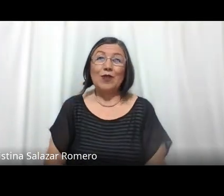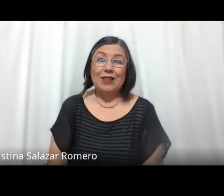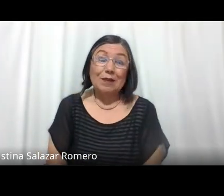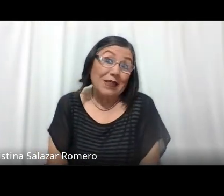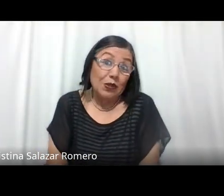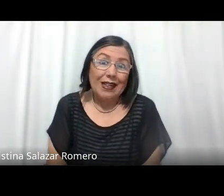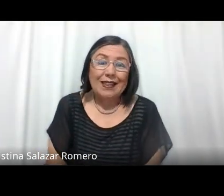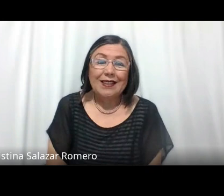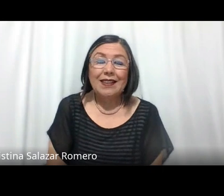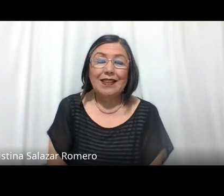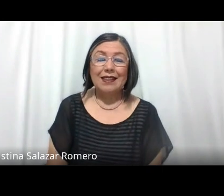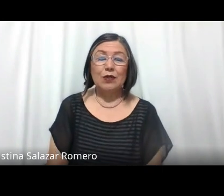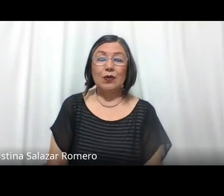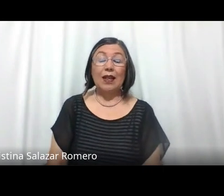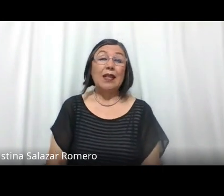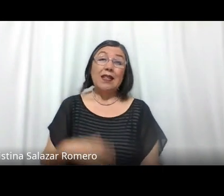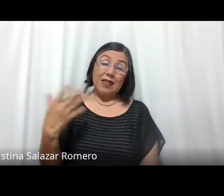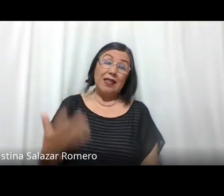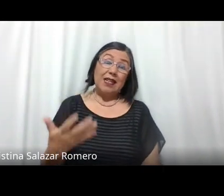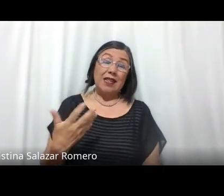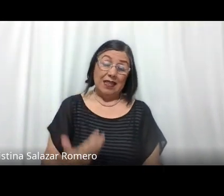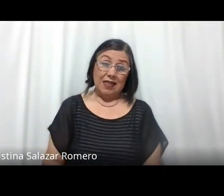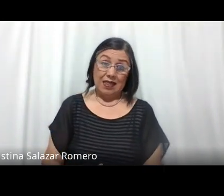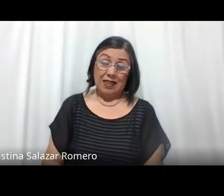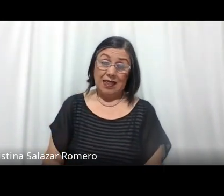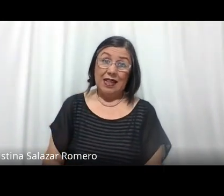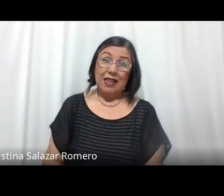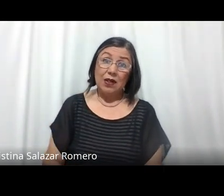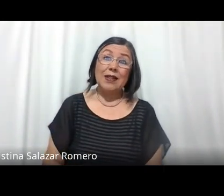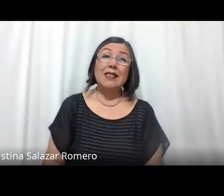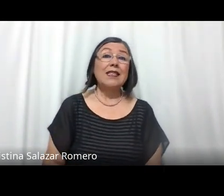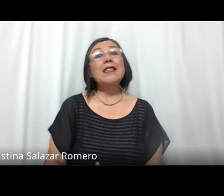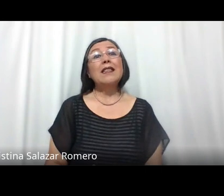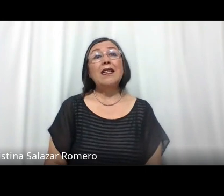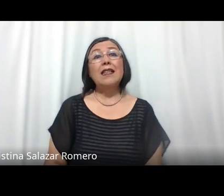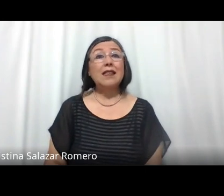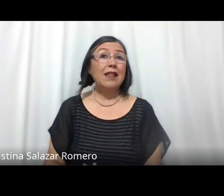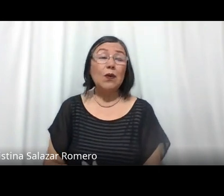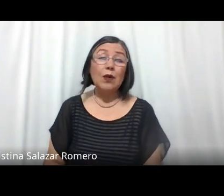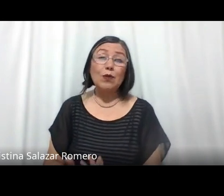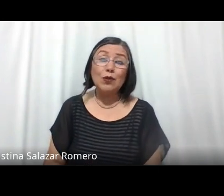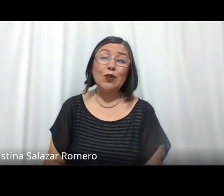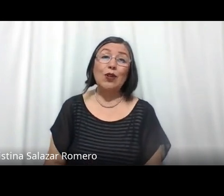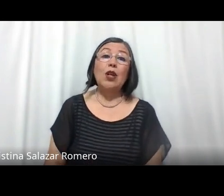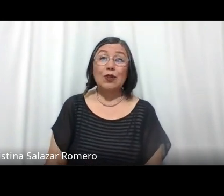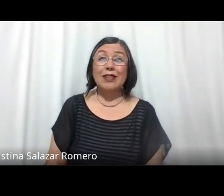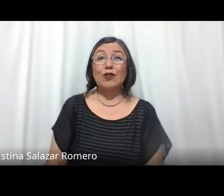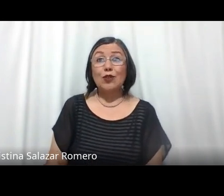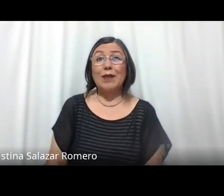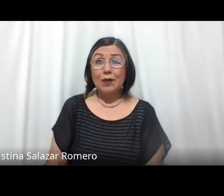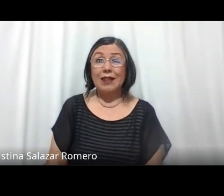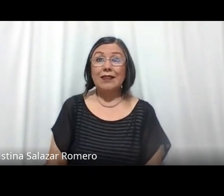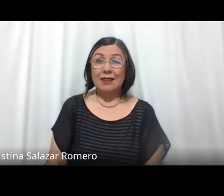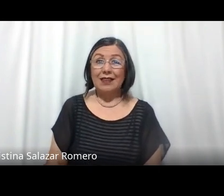hacerlo visual. La estructura. Y en la lengua de señas entra en juego mucho los rasgos